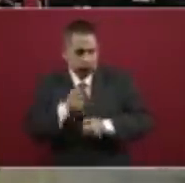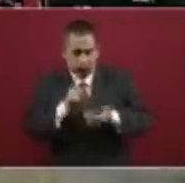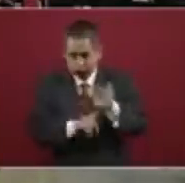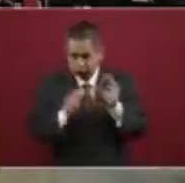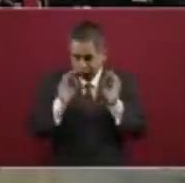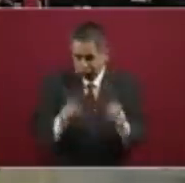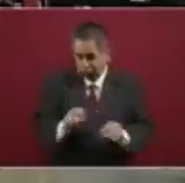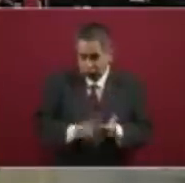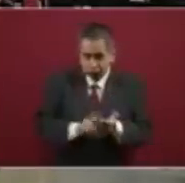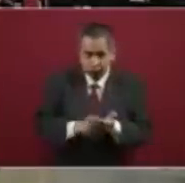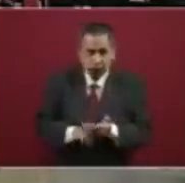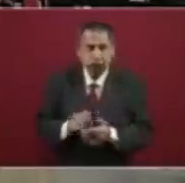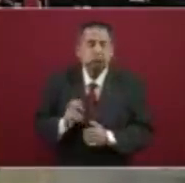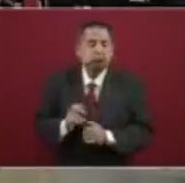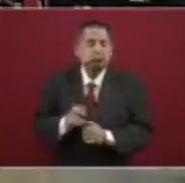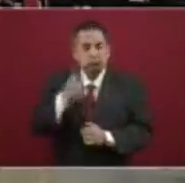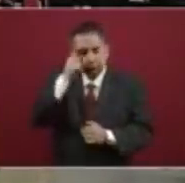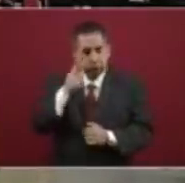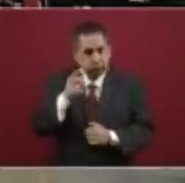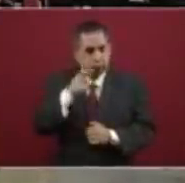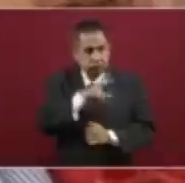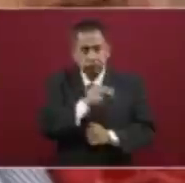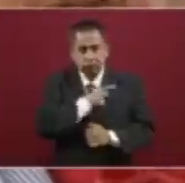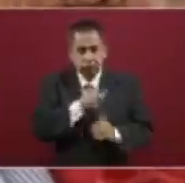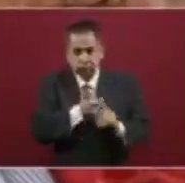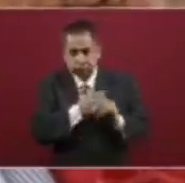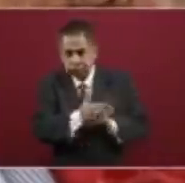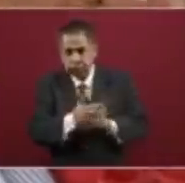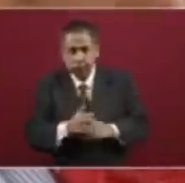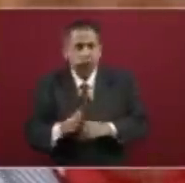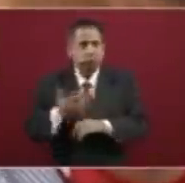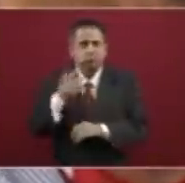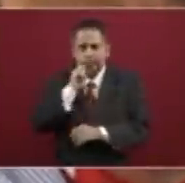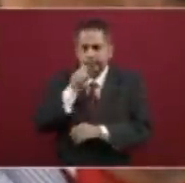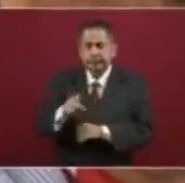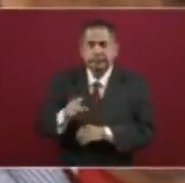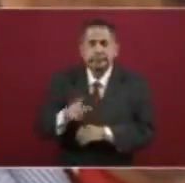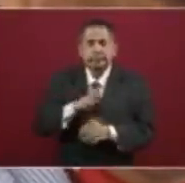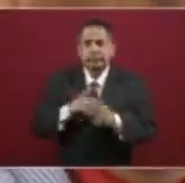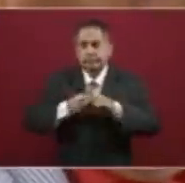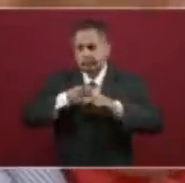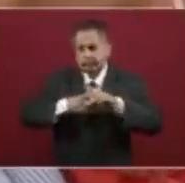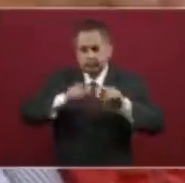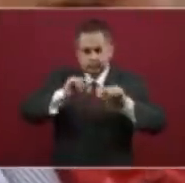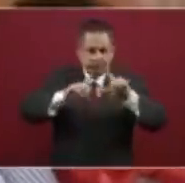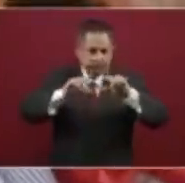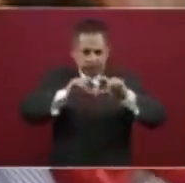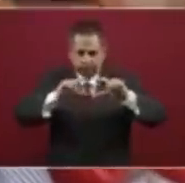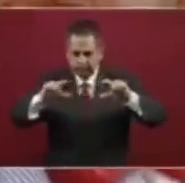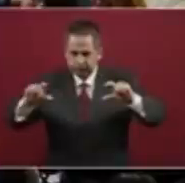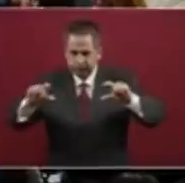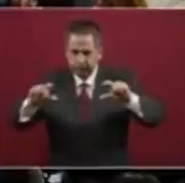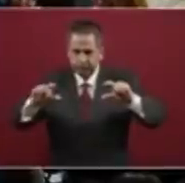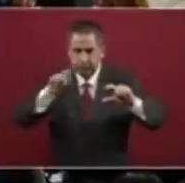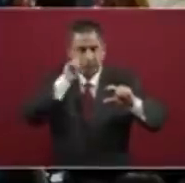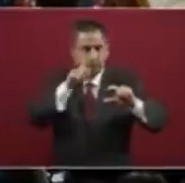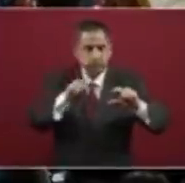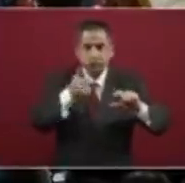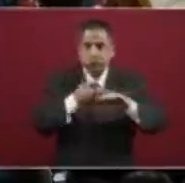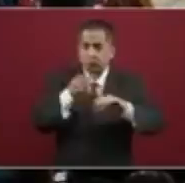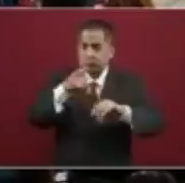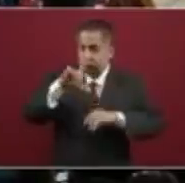la gasolina, para elevarla? Porque vimos también un promedio de precio, pero vimos uno muy